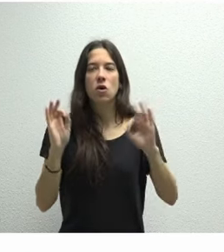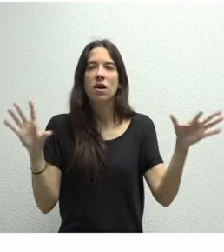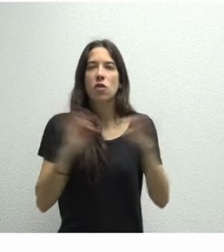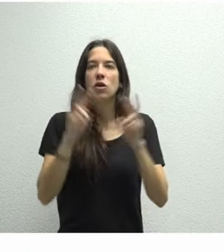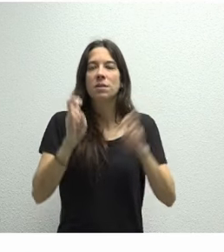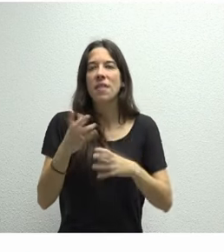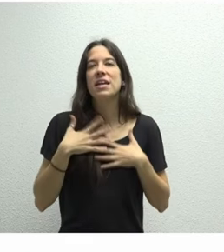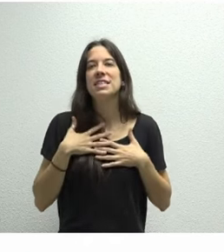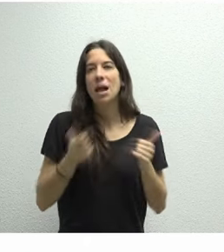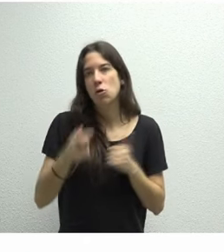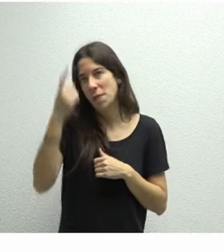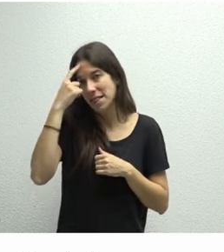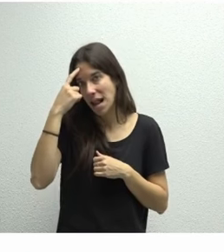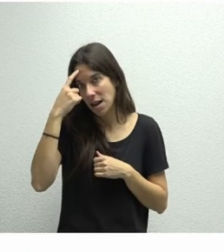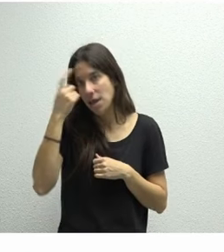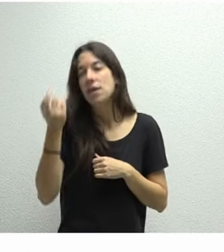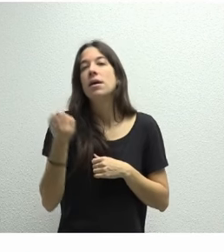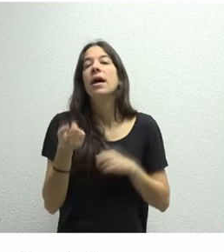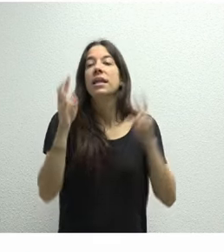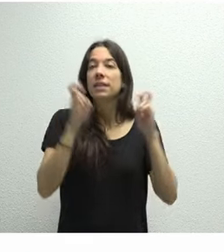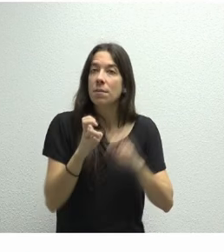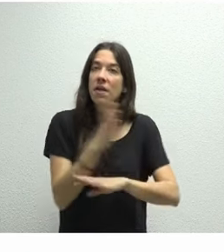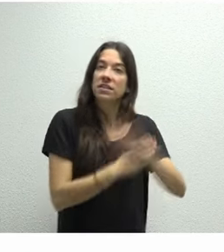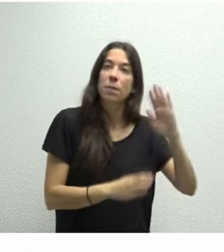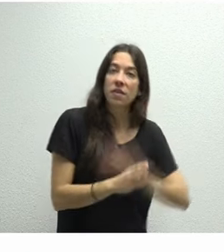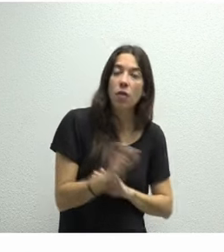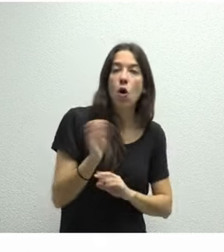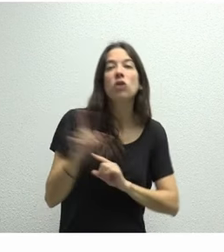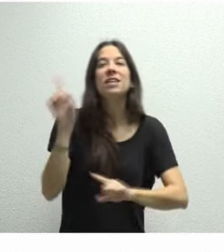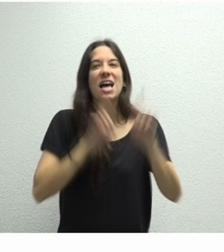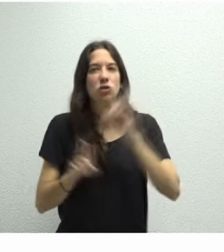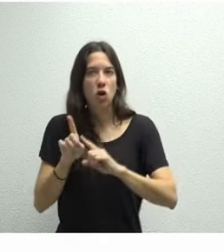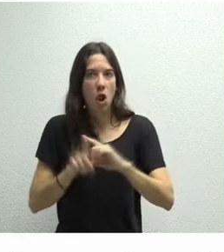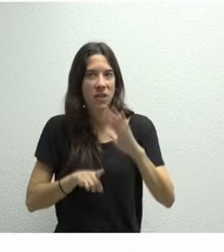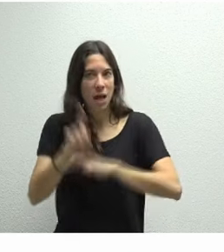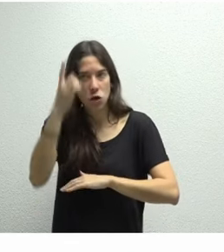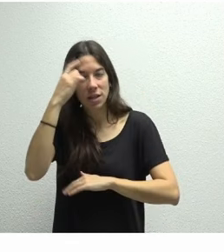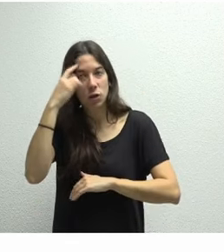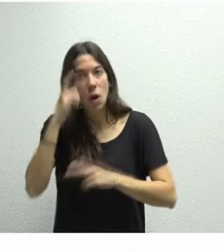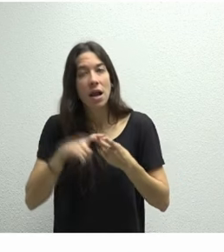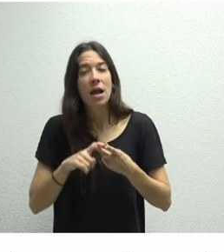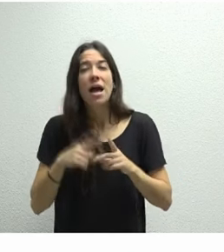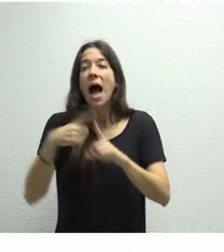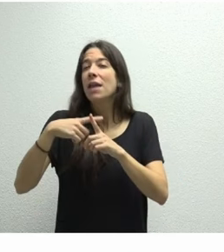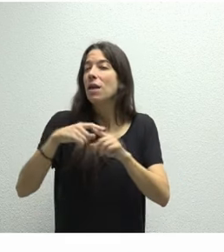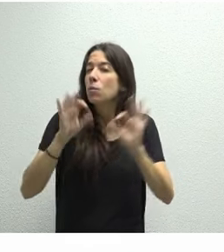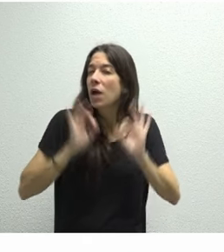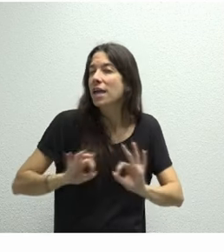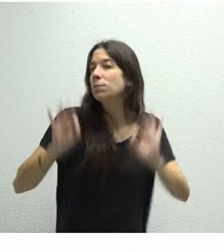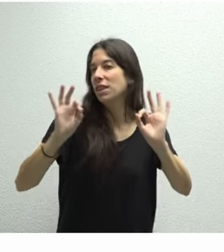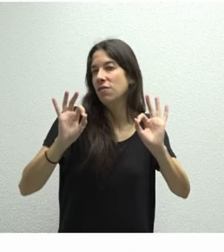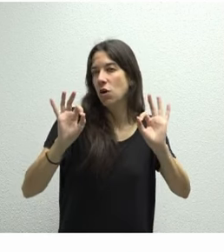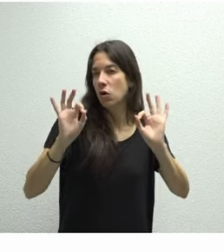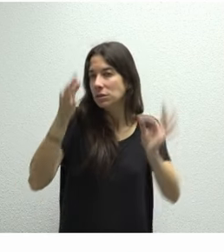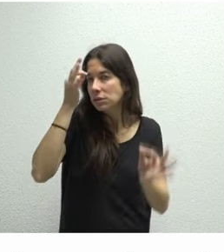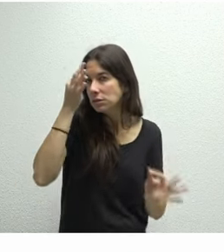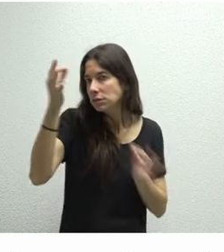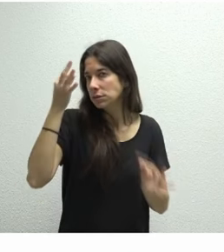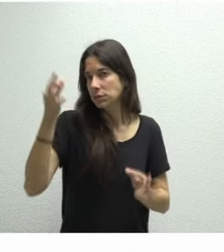la discapacidad o el trastorno del desarrollo intelectual la mano como queráis muy muy específico e